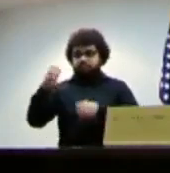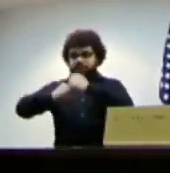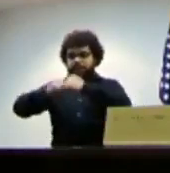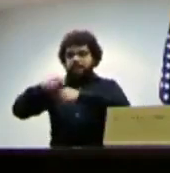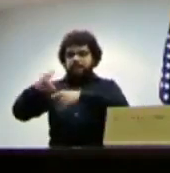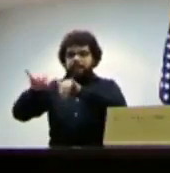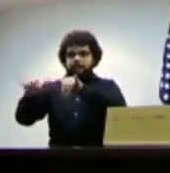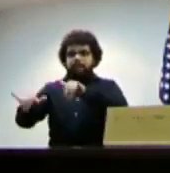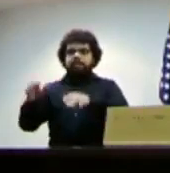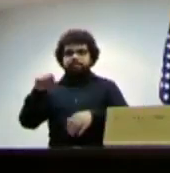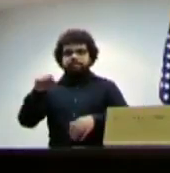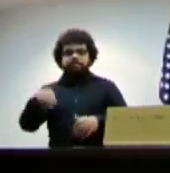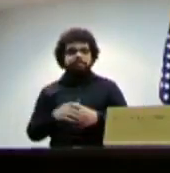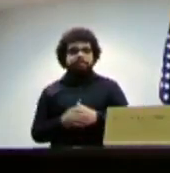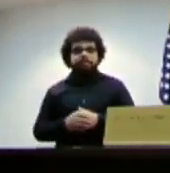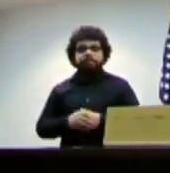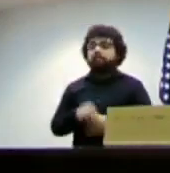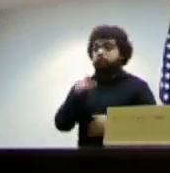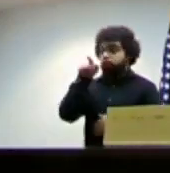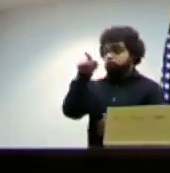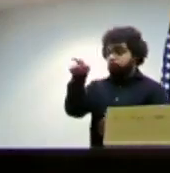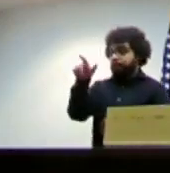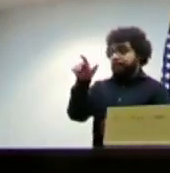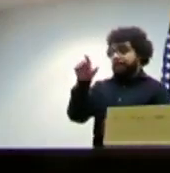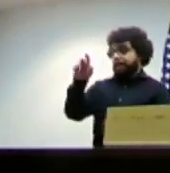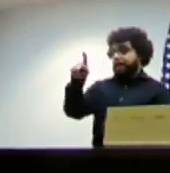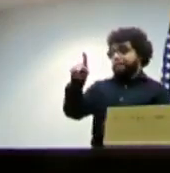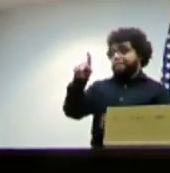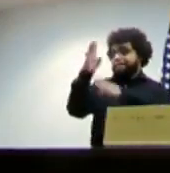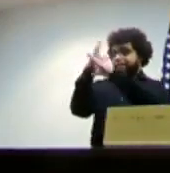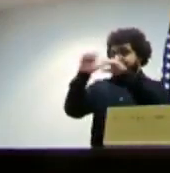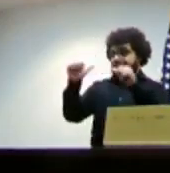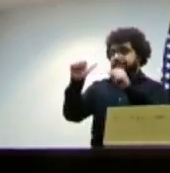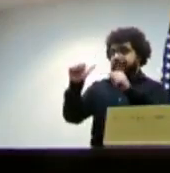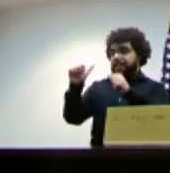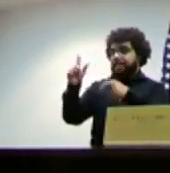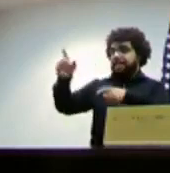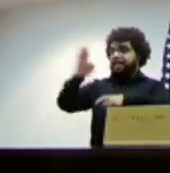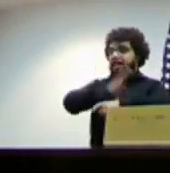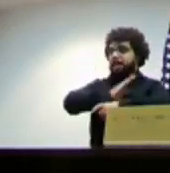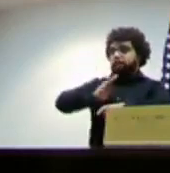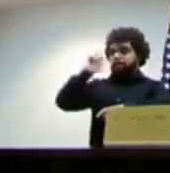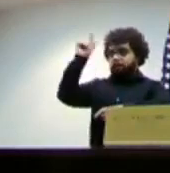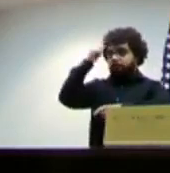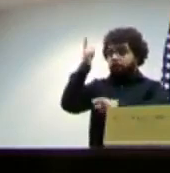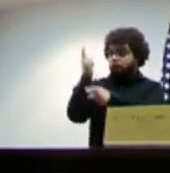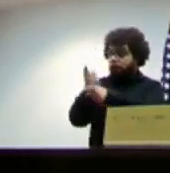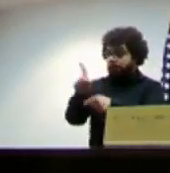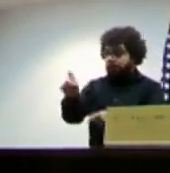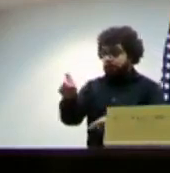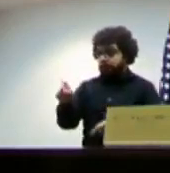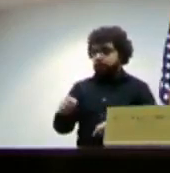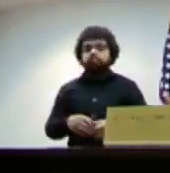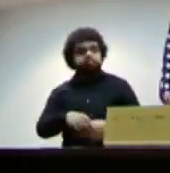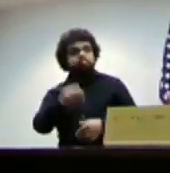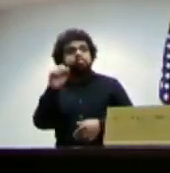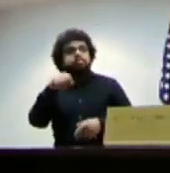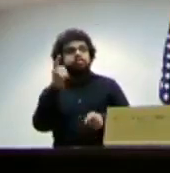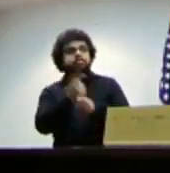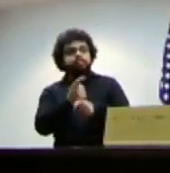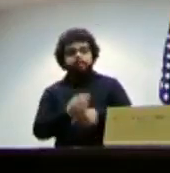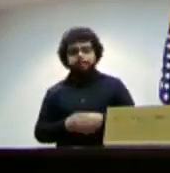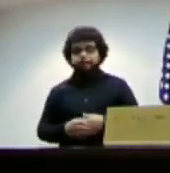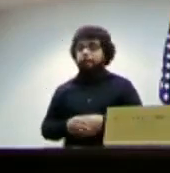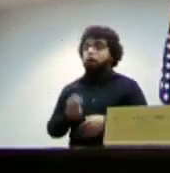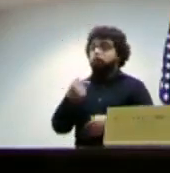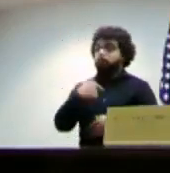seguro. Siempre lo voy a argumentar. Y usted es el presidente de la Junta de Gobierno, ¿correcto? Eso es correcto, señor presidente. Yo le pregunto si ustedes están